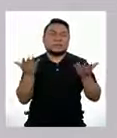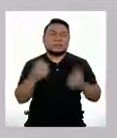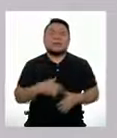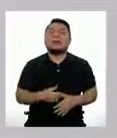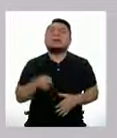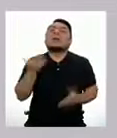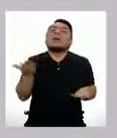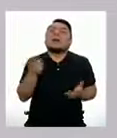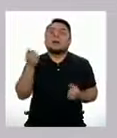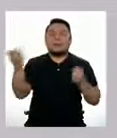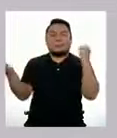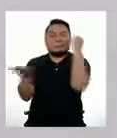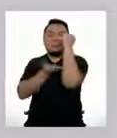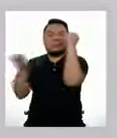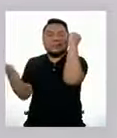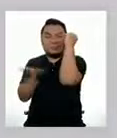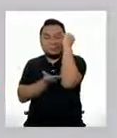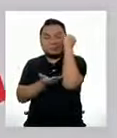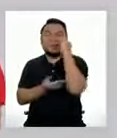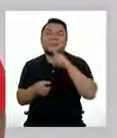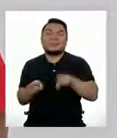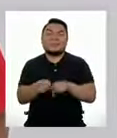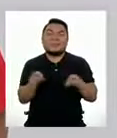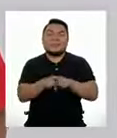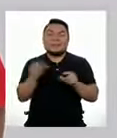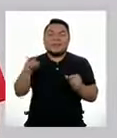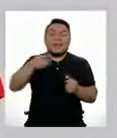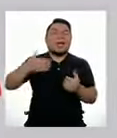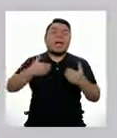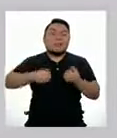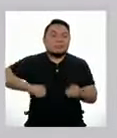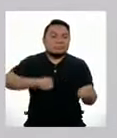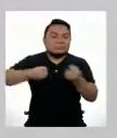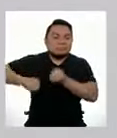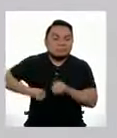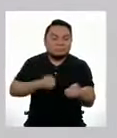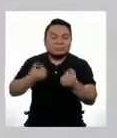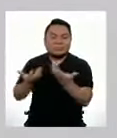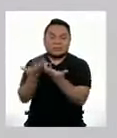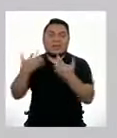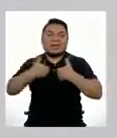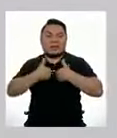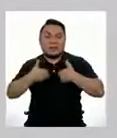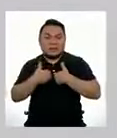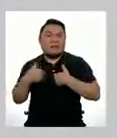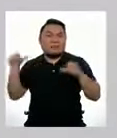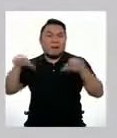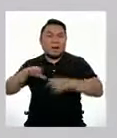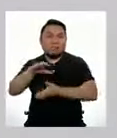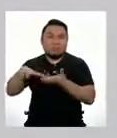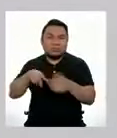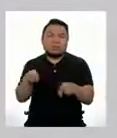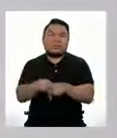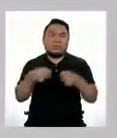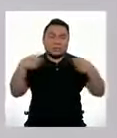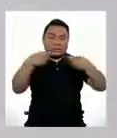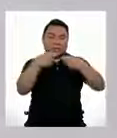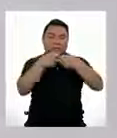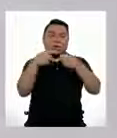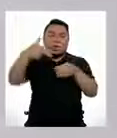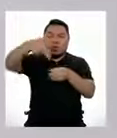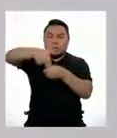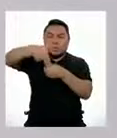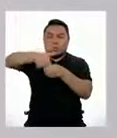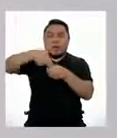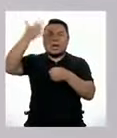GEI, son la deforestación, actividades agropecuarias y de generación de energía que hace uso de combustibles